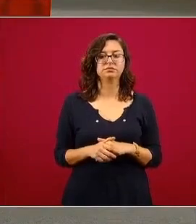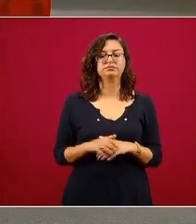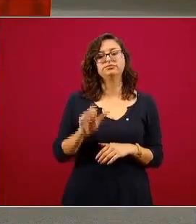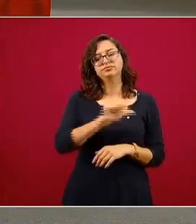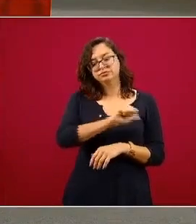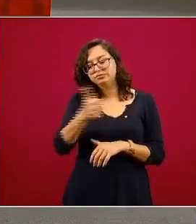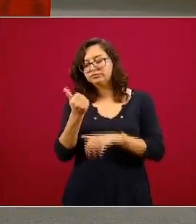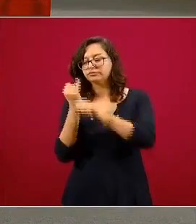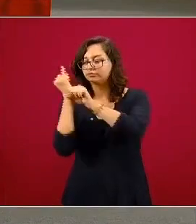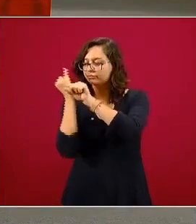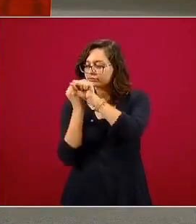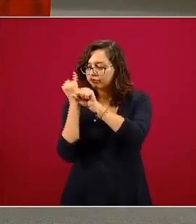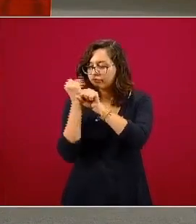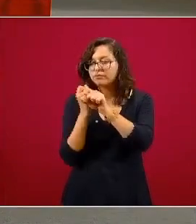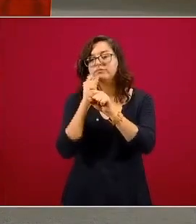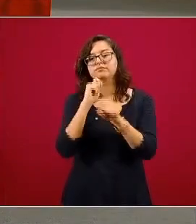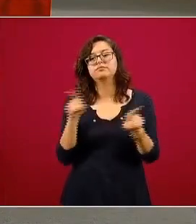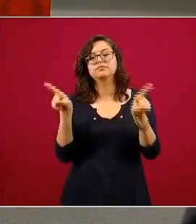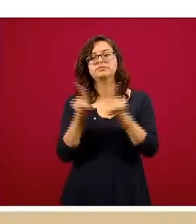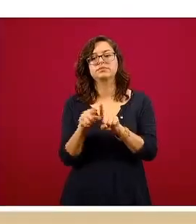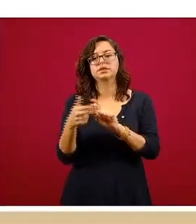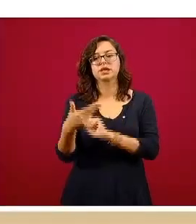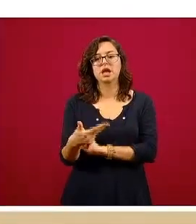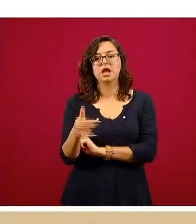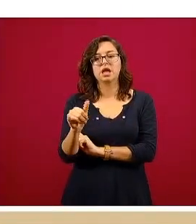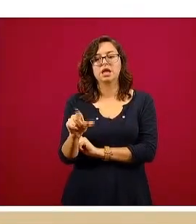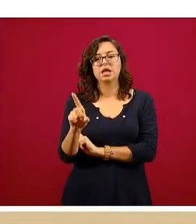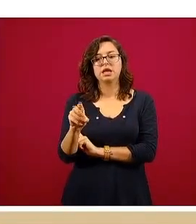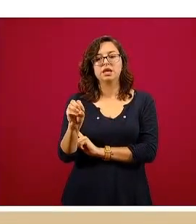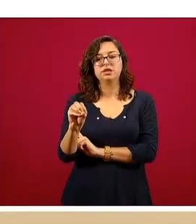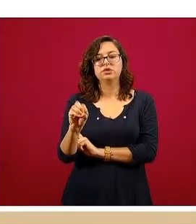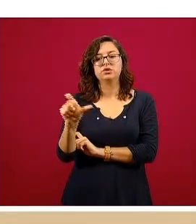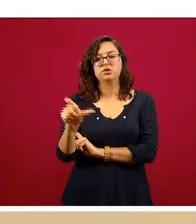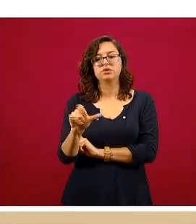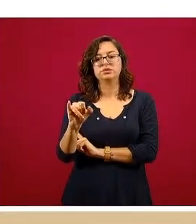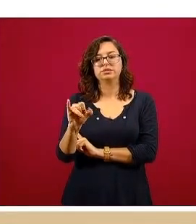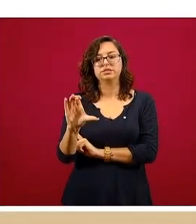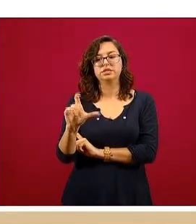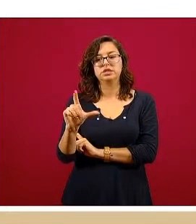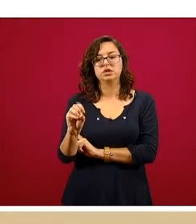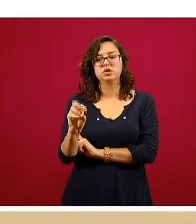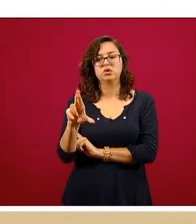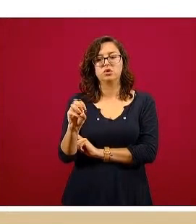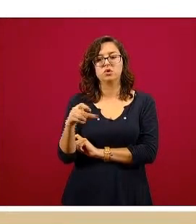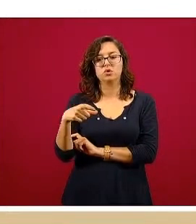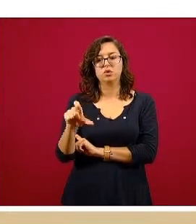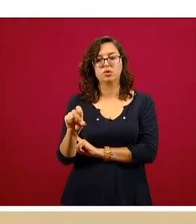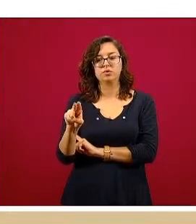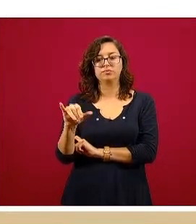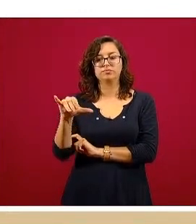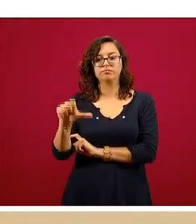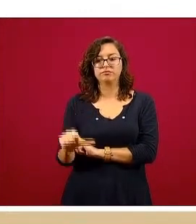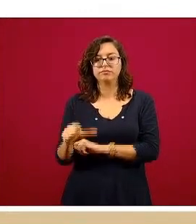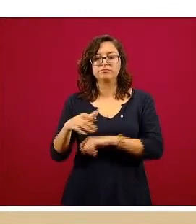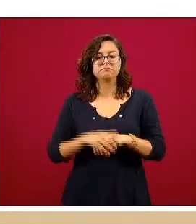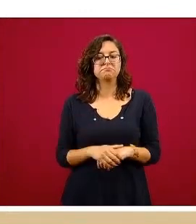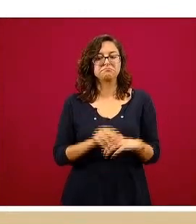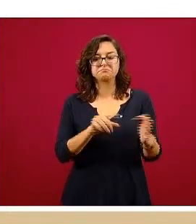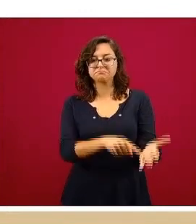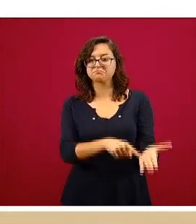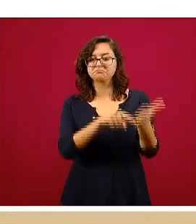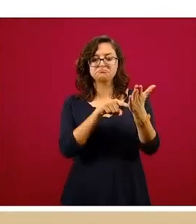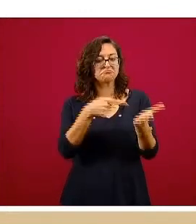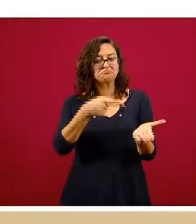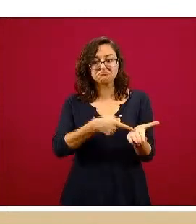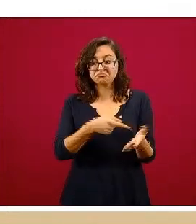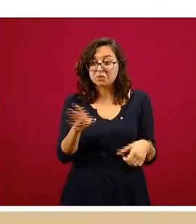Otro de los estudios que se realizó fue con hidroxicloroquina y los resultados demostraron que no hay evidencia de